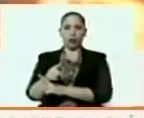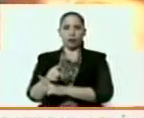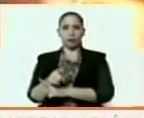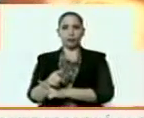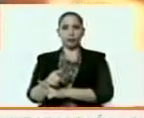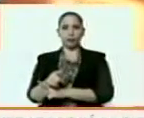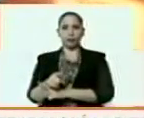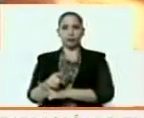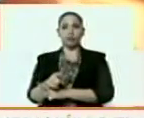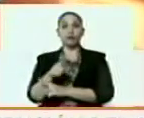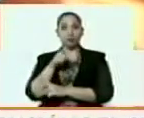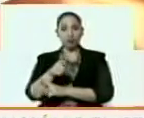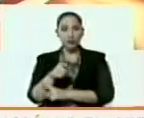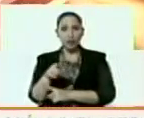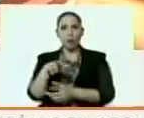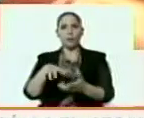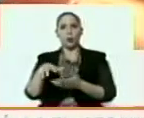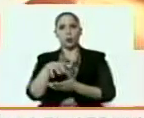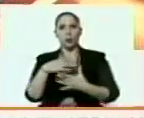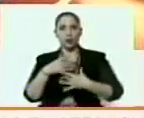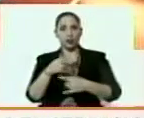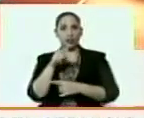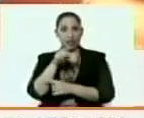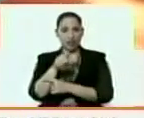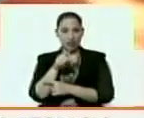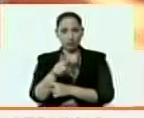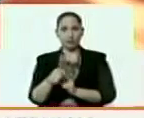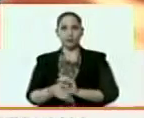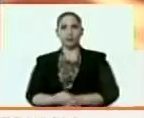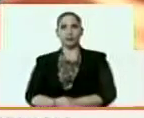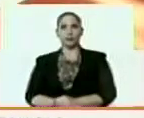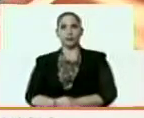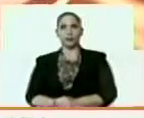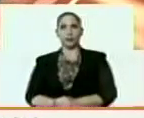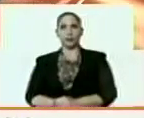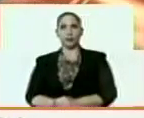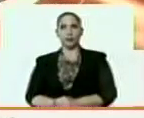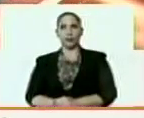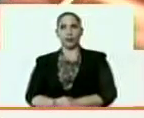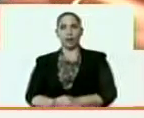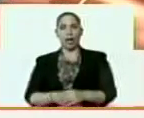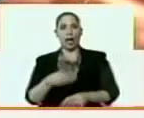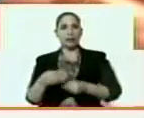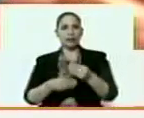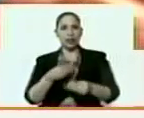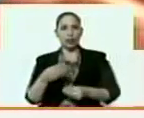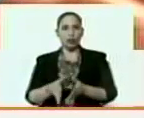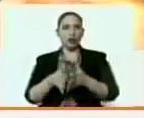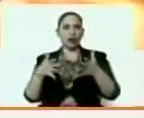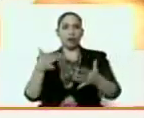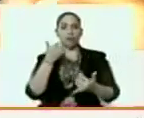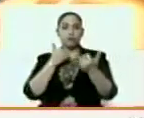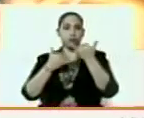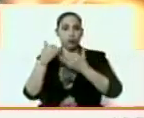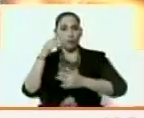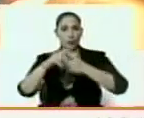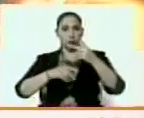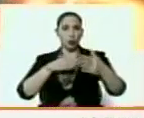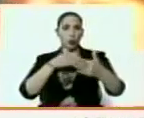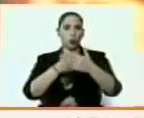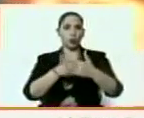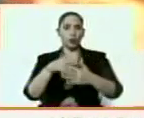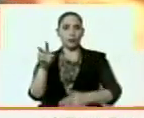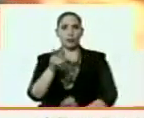prevaricación, es allí el conflicto de intereses. Increíble. Y es allí lo que se está acometiendo, un gran fraude procesal contra la